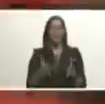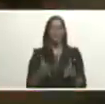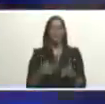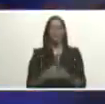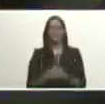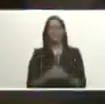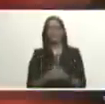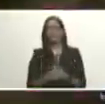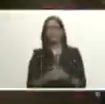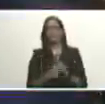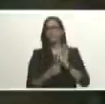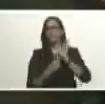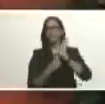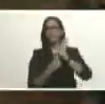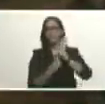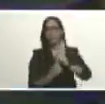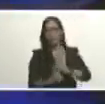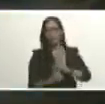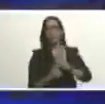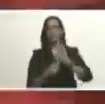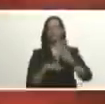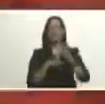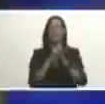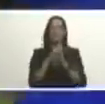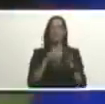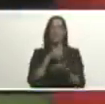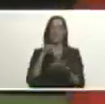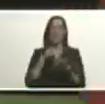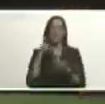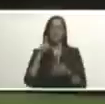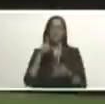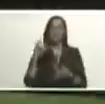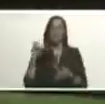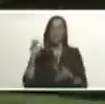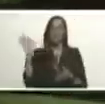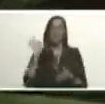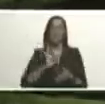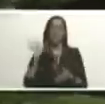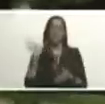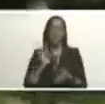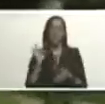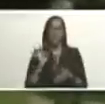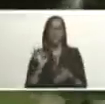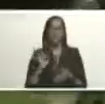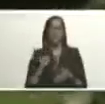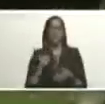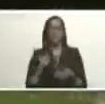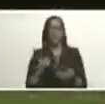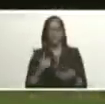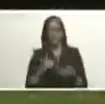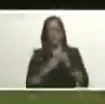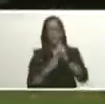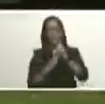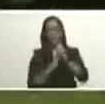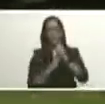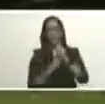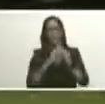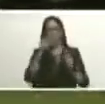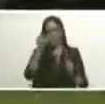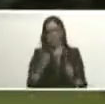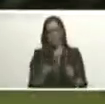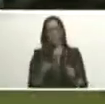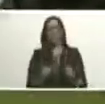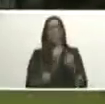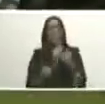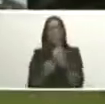materializar un desarrollo nacional 100% encabezado por mi persona, apoyado inmensurablemente